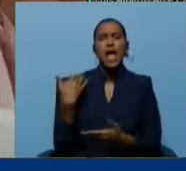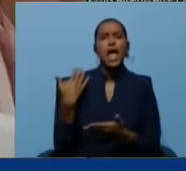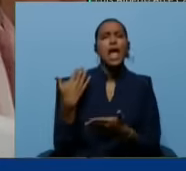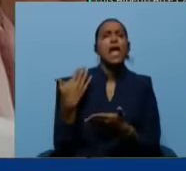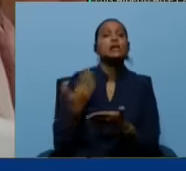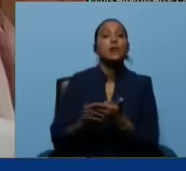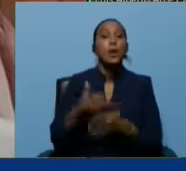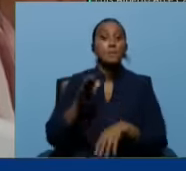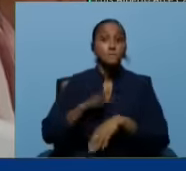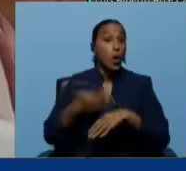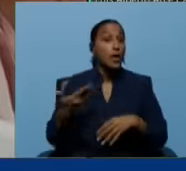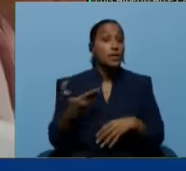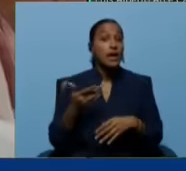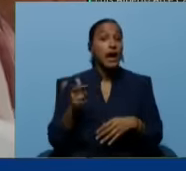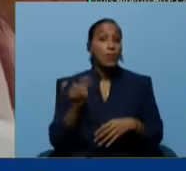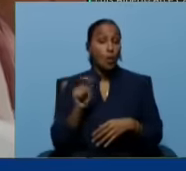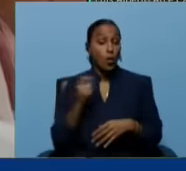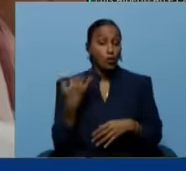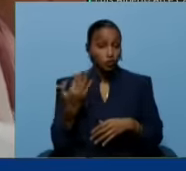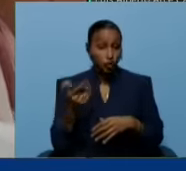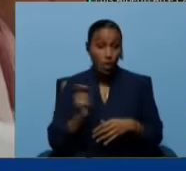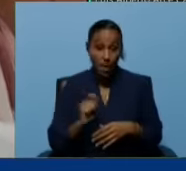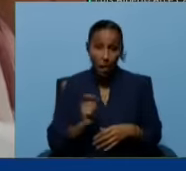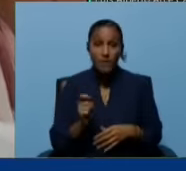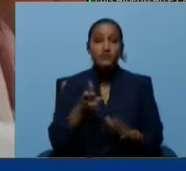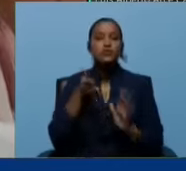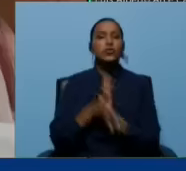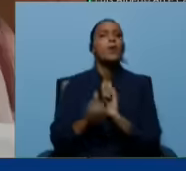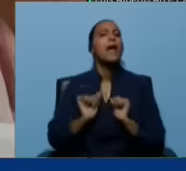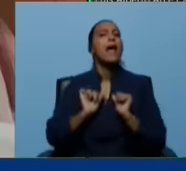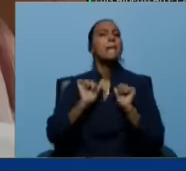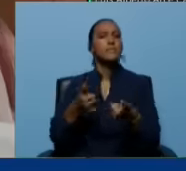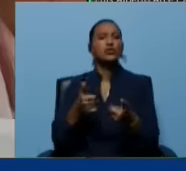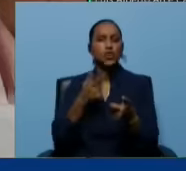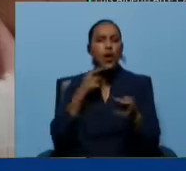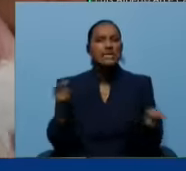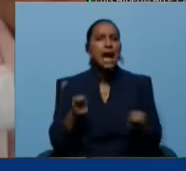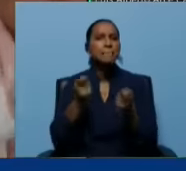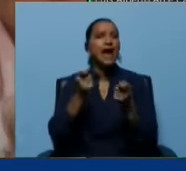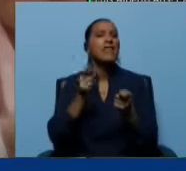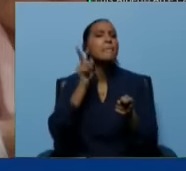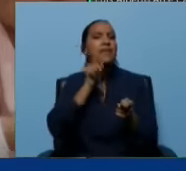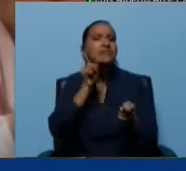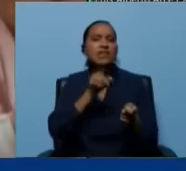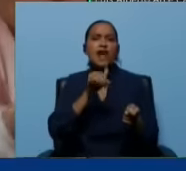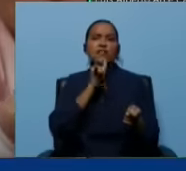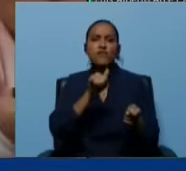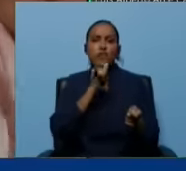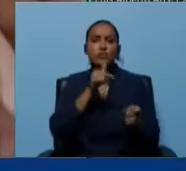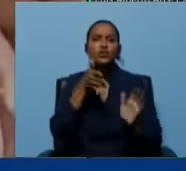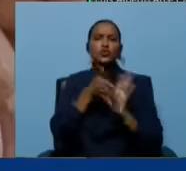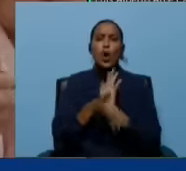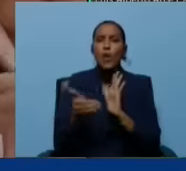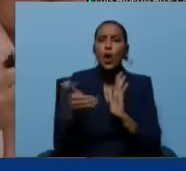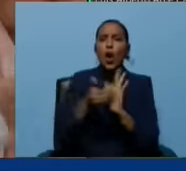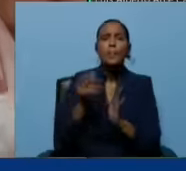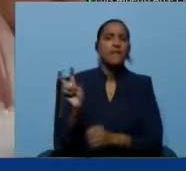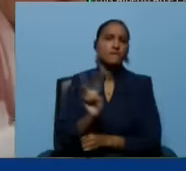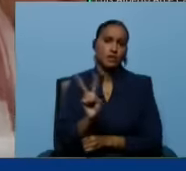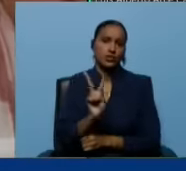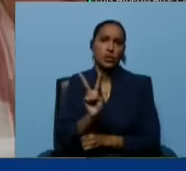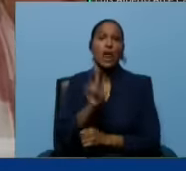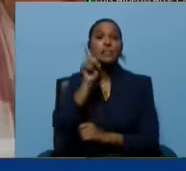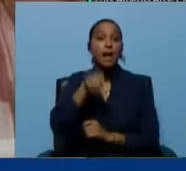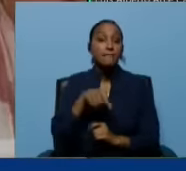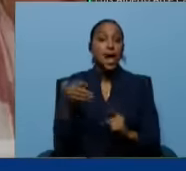contra Venezuela a través de una campaña de desinformación y descrédito contra el gobierno del presidente